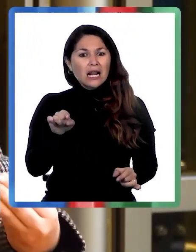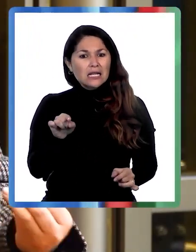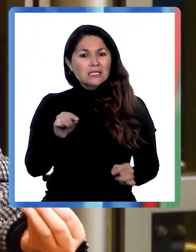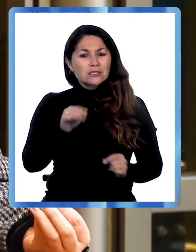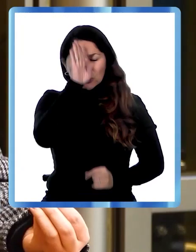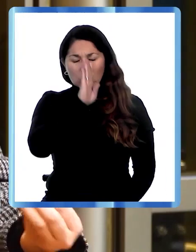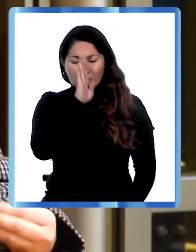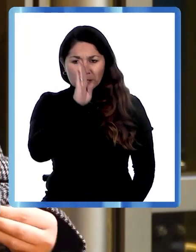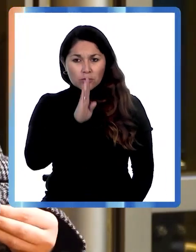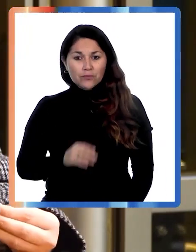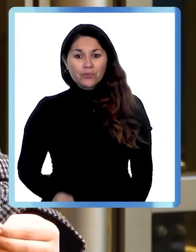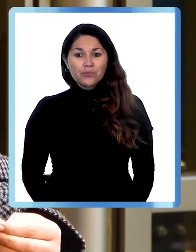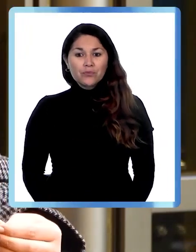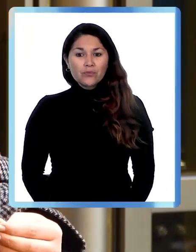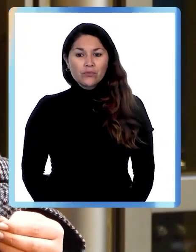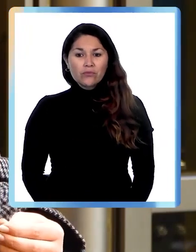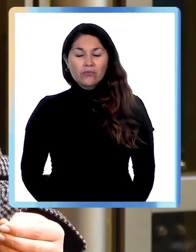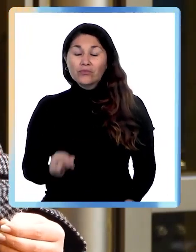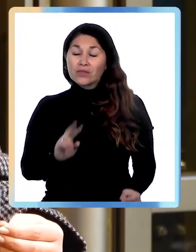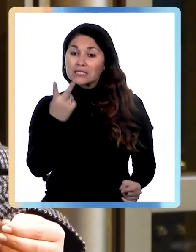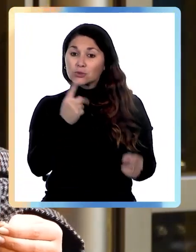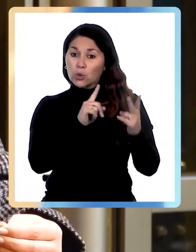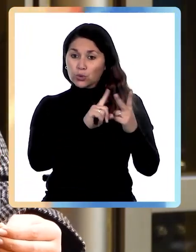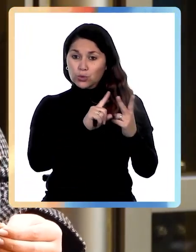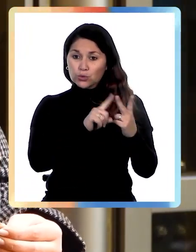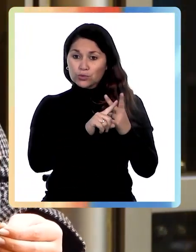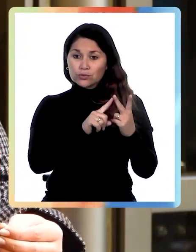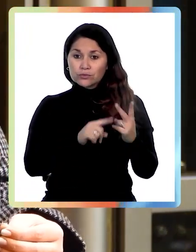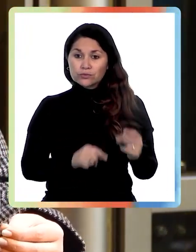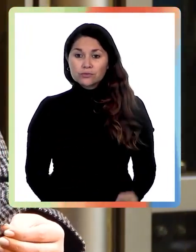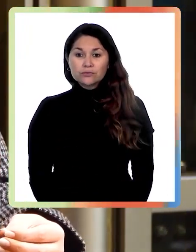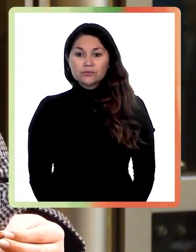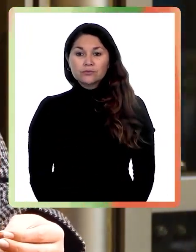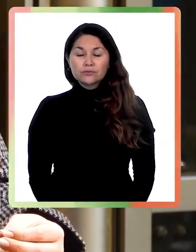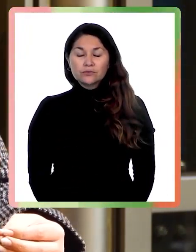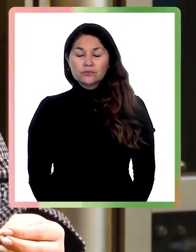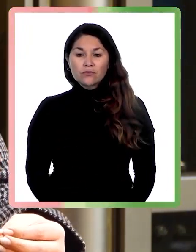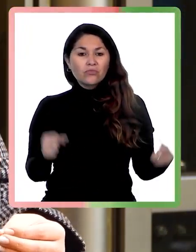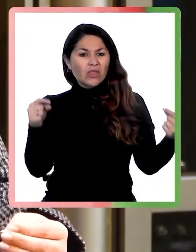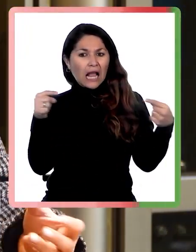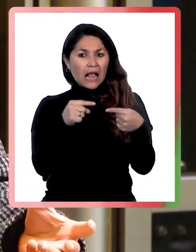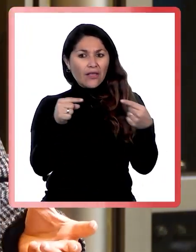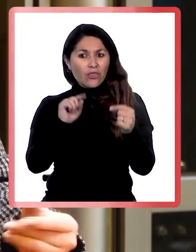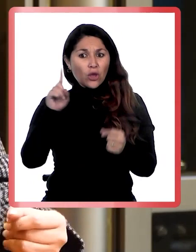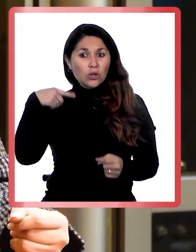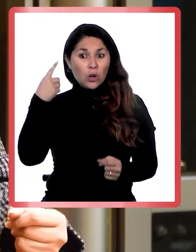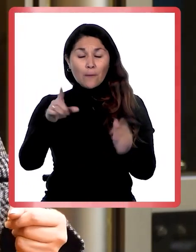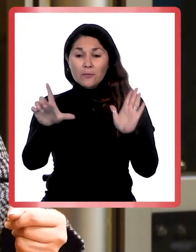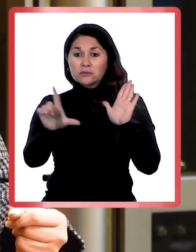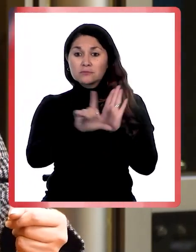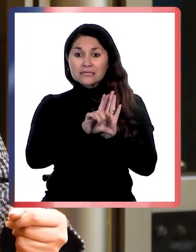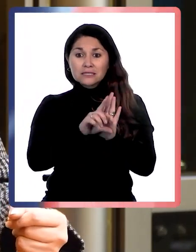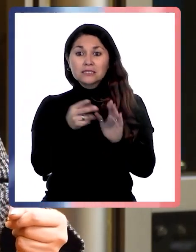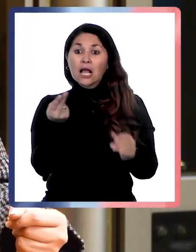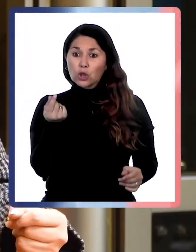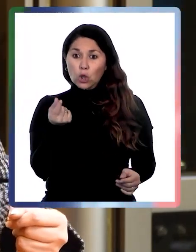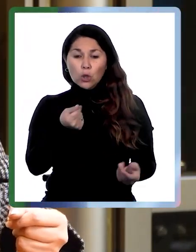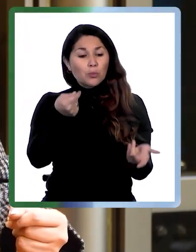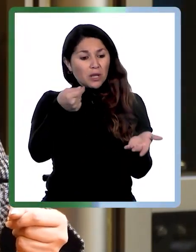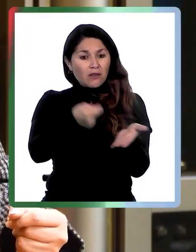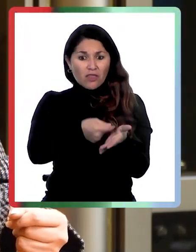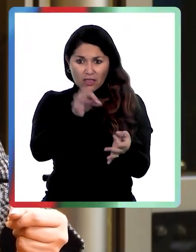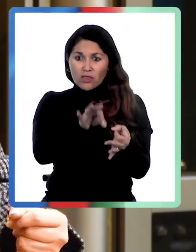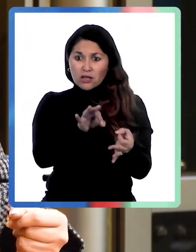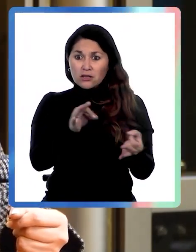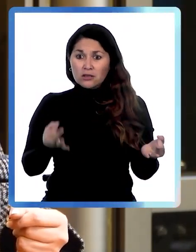traspase a los particulares esa responsabilidad en segundo lugar que en la discusión de la próxima ley de presupuestos se